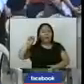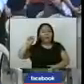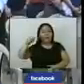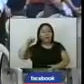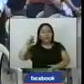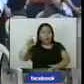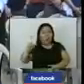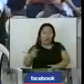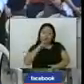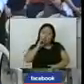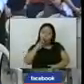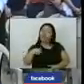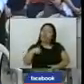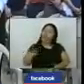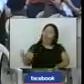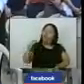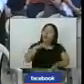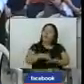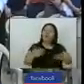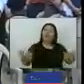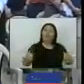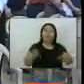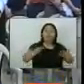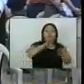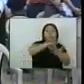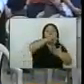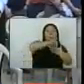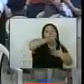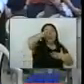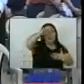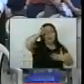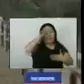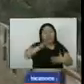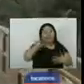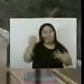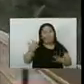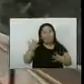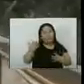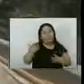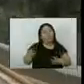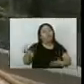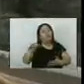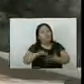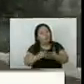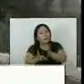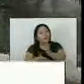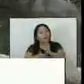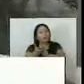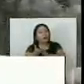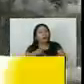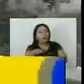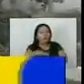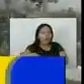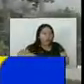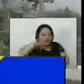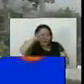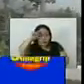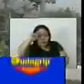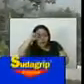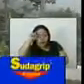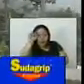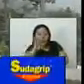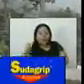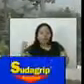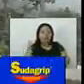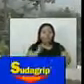de llegar a ser electo nuevamente, continuará ejecutando los proyectos pendientes y le apostará al desarrollo del ecoturismo, a la búsqueda de